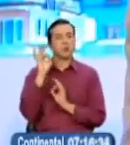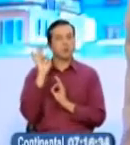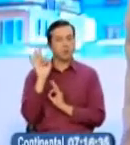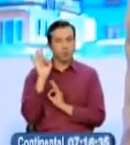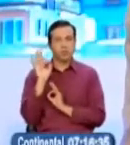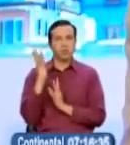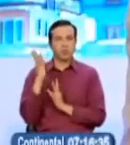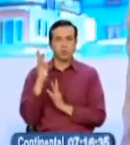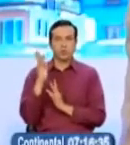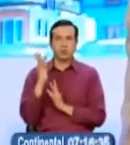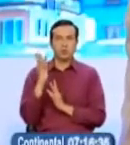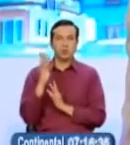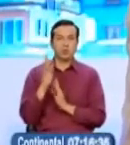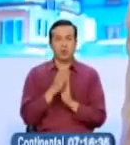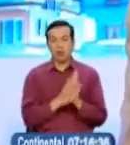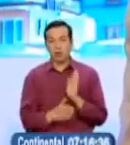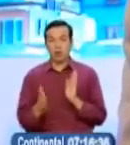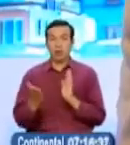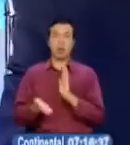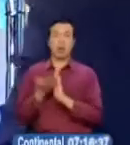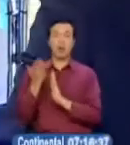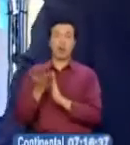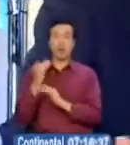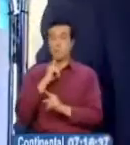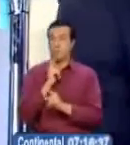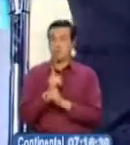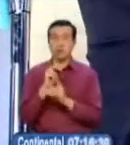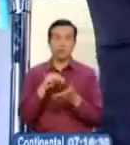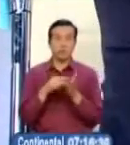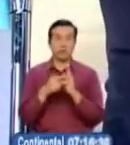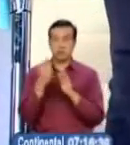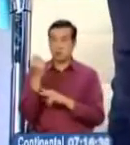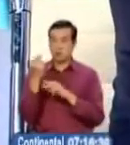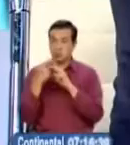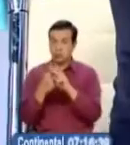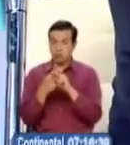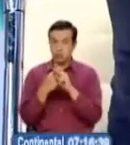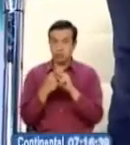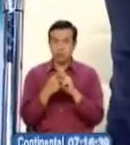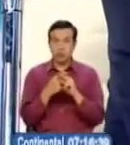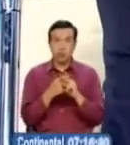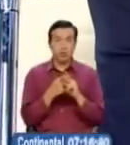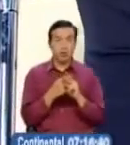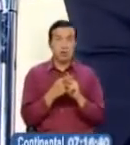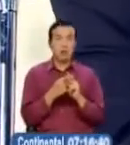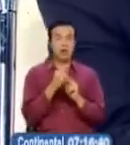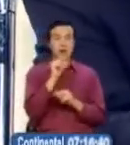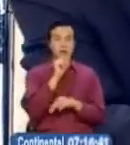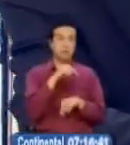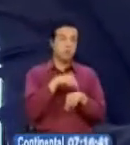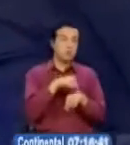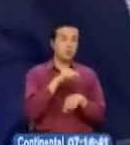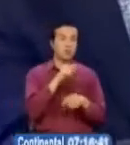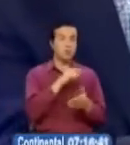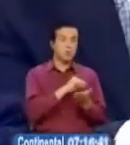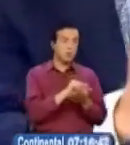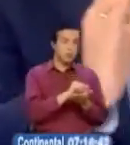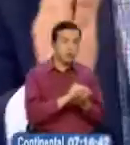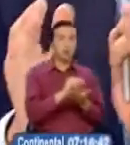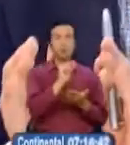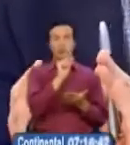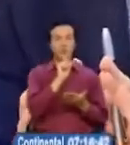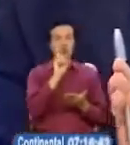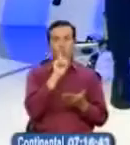mejor que la que empezamos al principio del año. Entonces, no estamos hablando de crédito de cortísimo plazo, estamos hablando de crédito de mediano